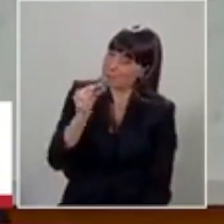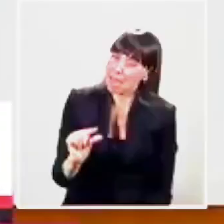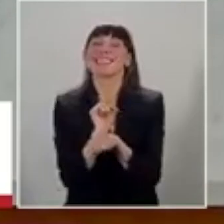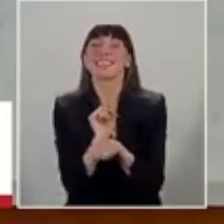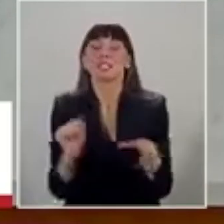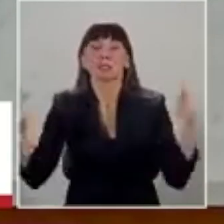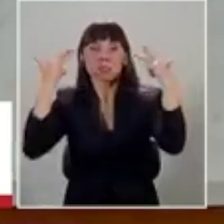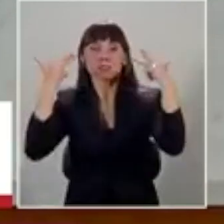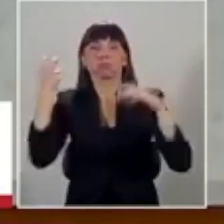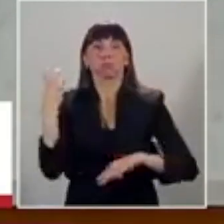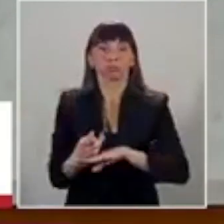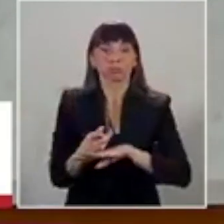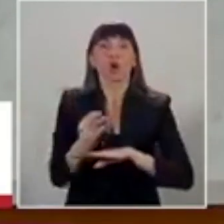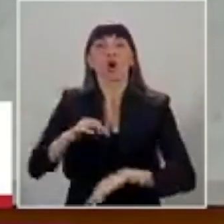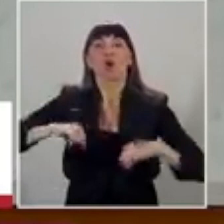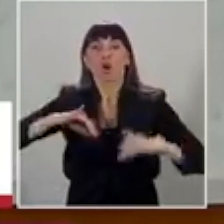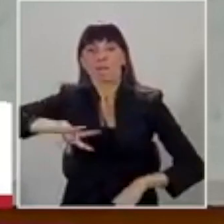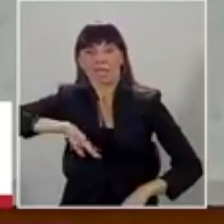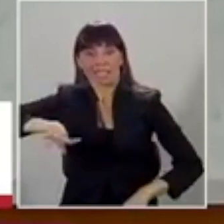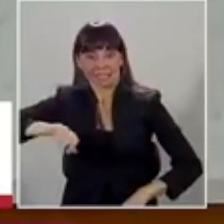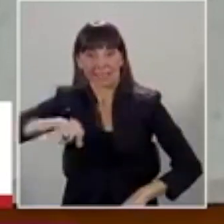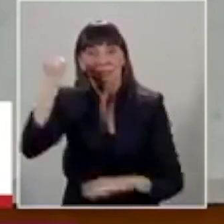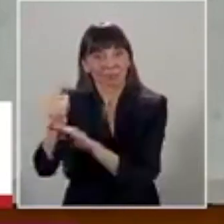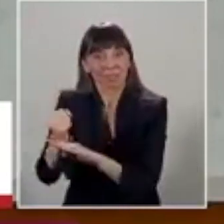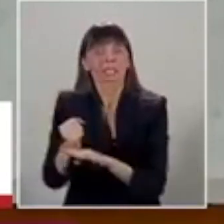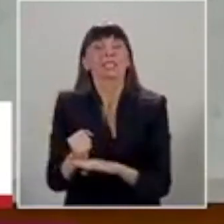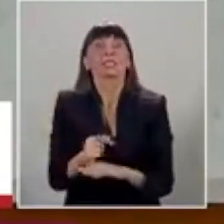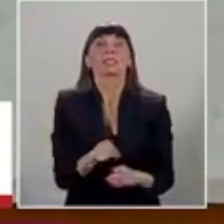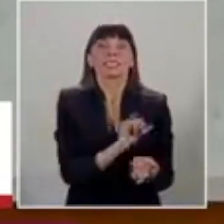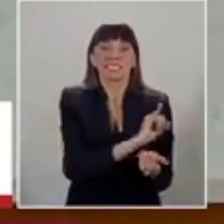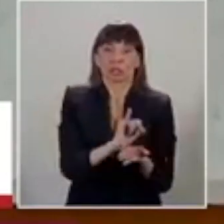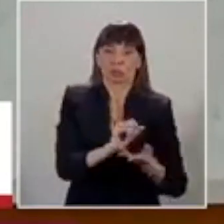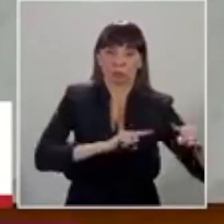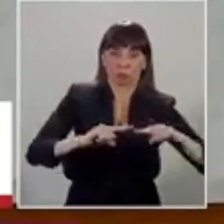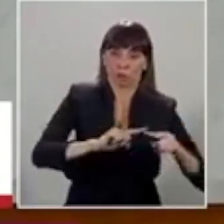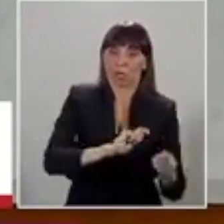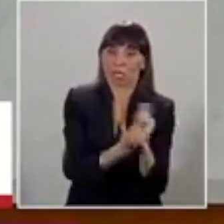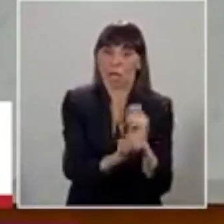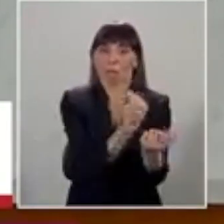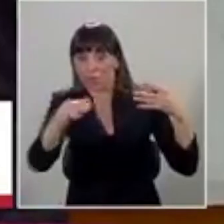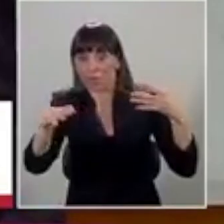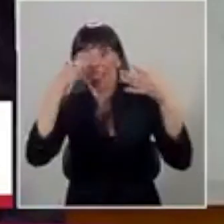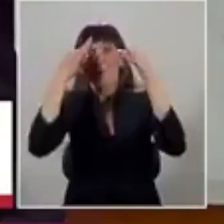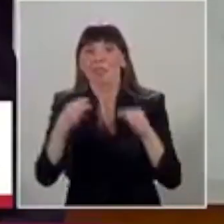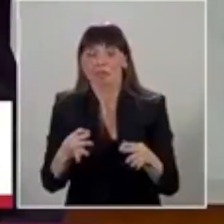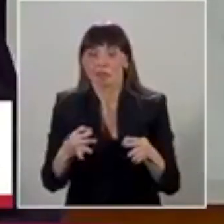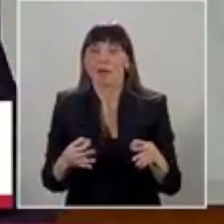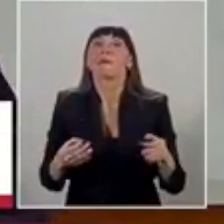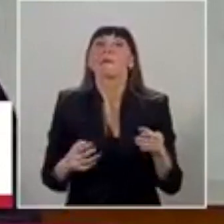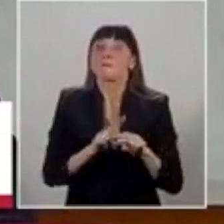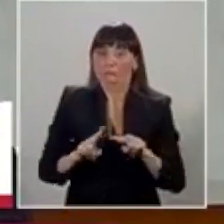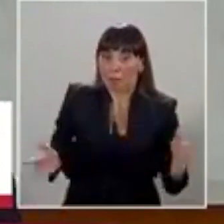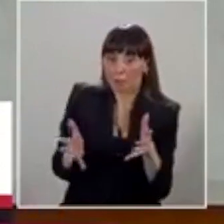nuestro país. Modernizar profundamente en la parte administrativa y operativa a nuestros carabineros. Vamos a impulsar